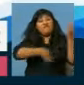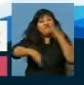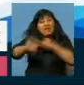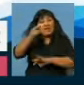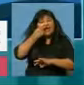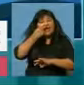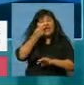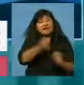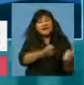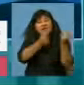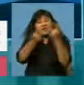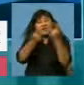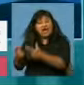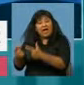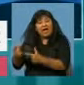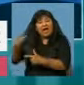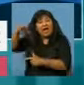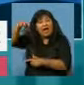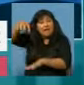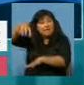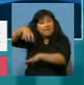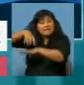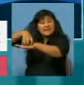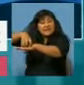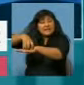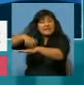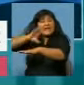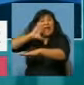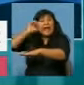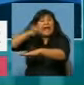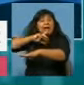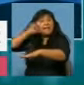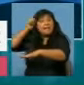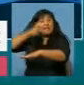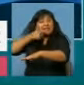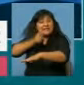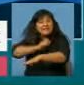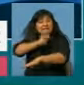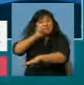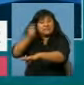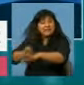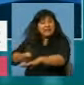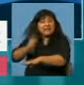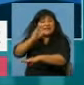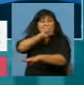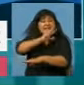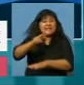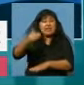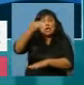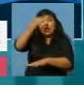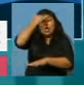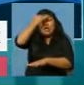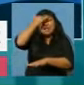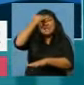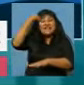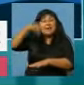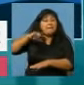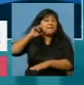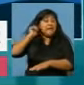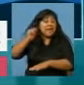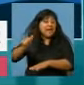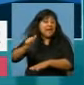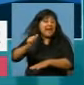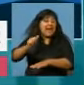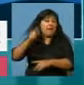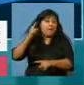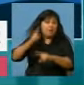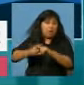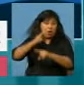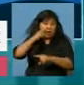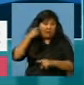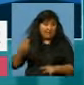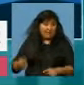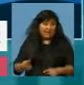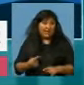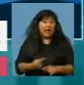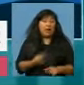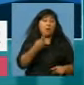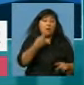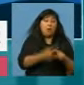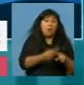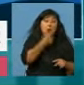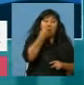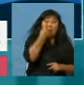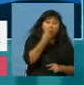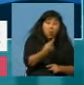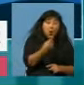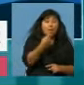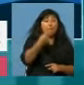día y vamos a cobrar por cada megavatio 60 60 dólares que es la tarifa que hemos ganado